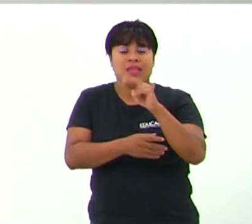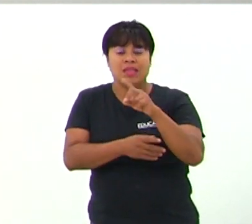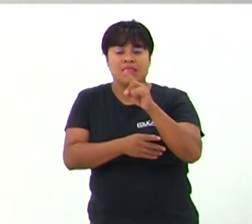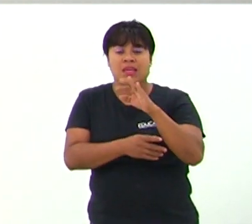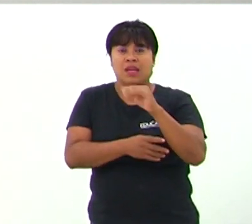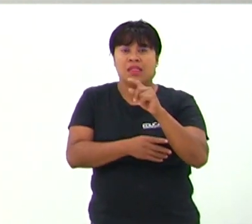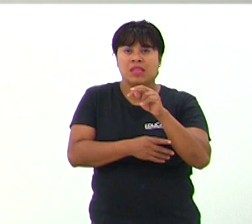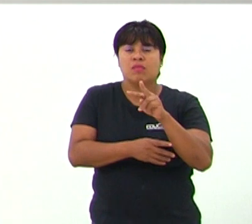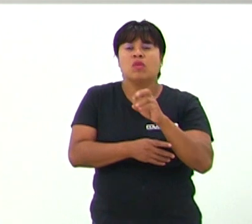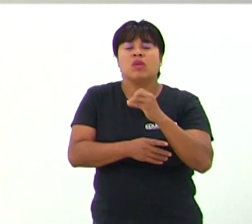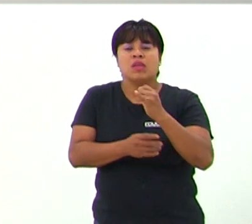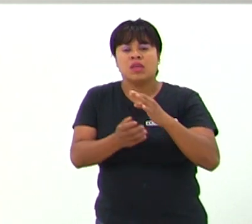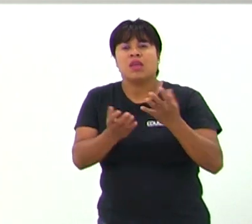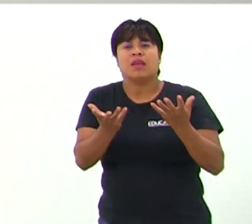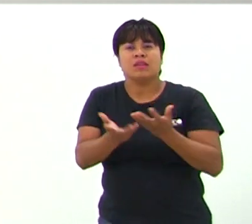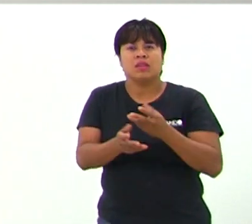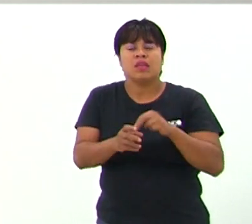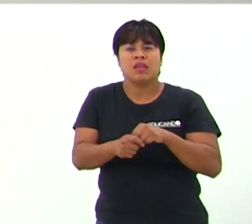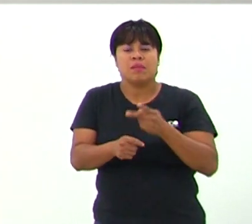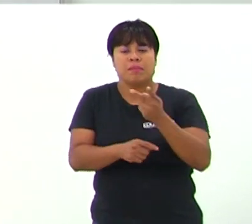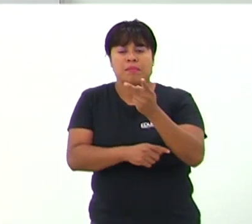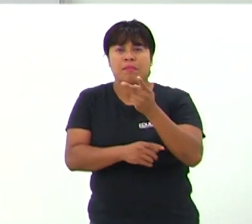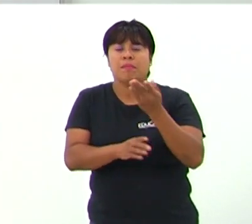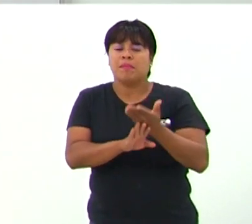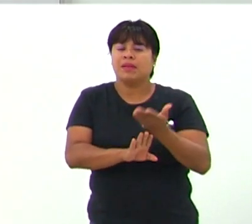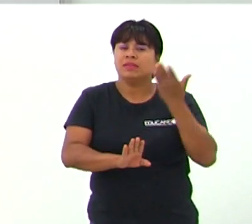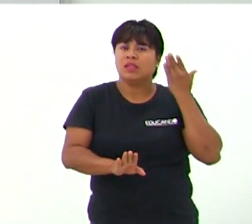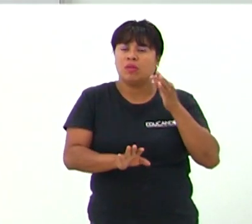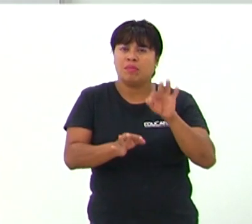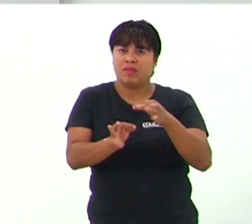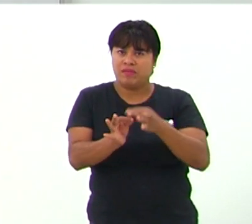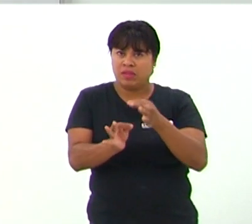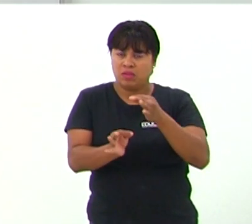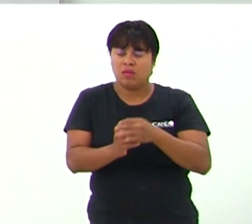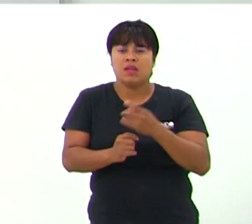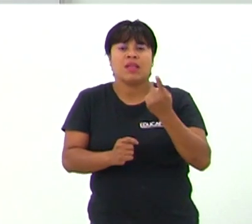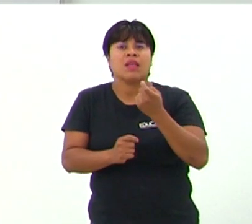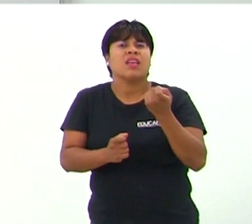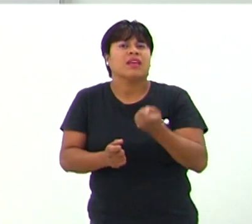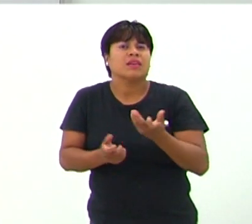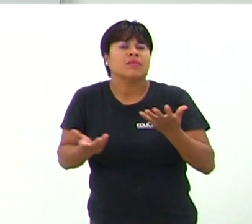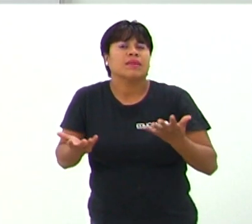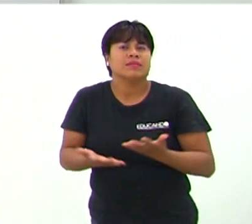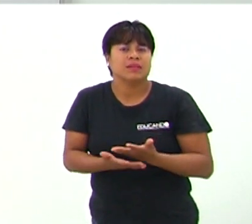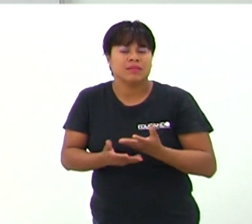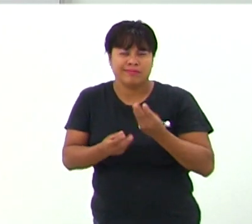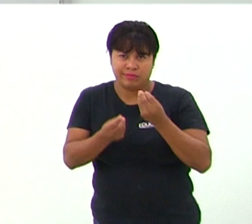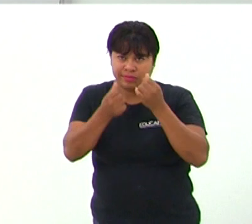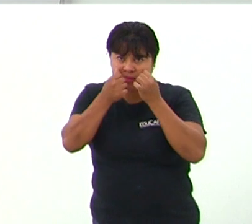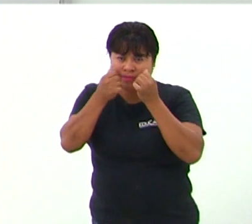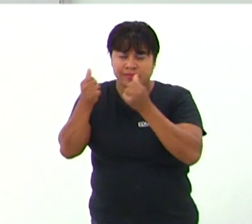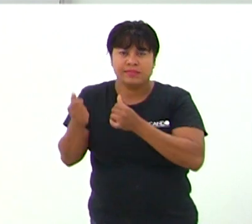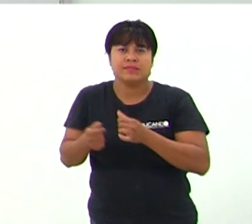indicativo y conjugado en pretérito perfecto, que va a ser, bien, mucha